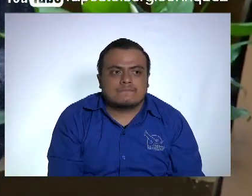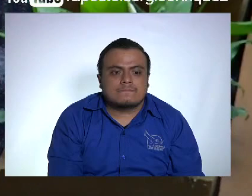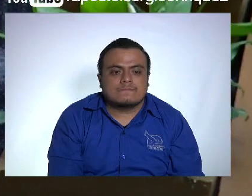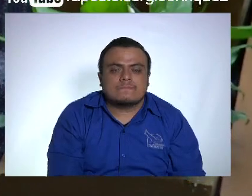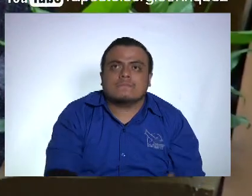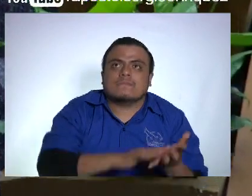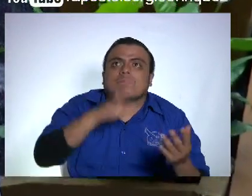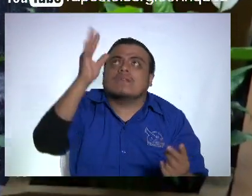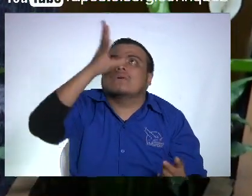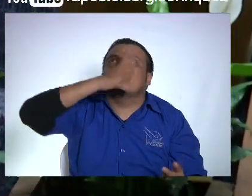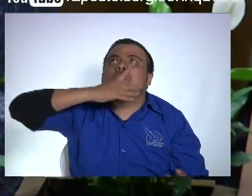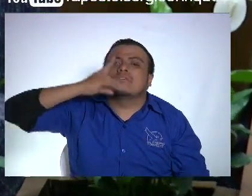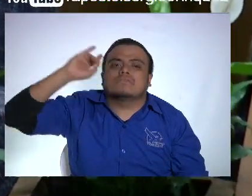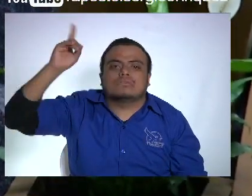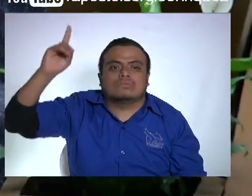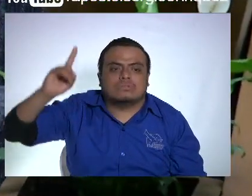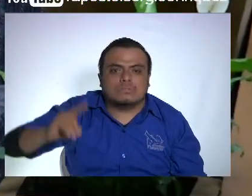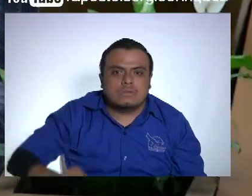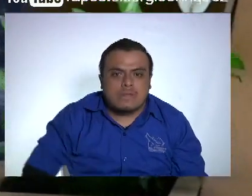Gloria a su nombre.